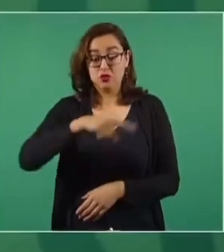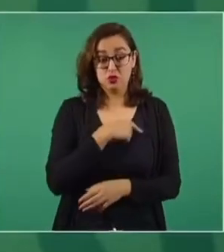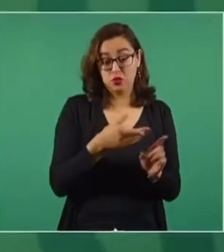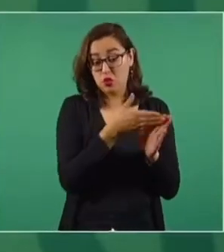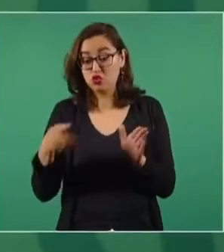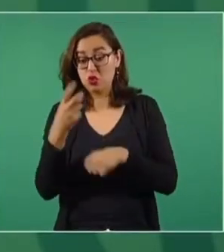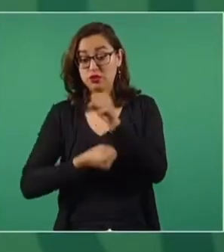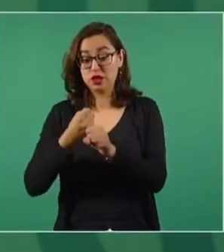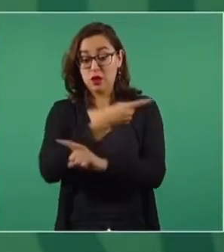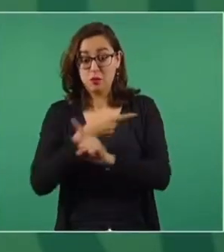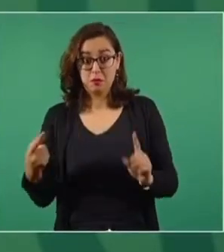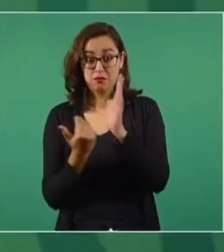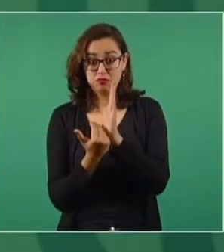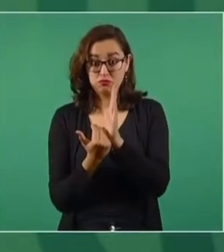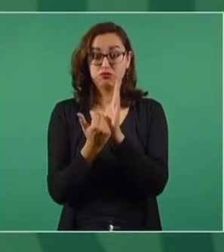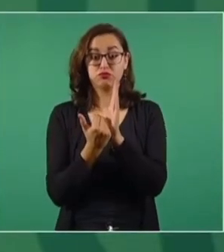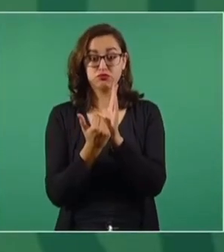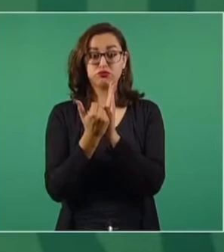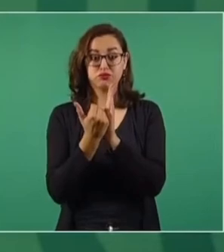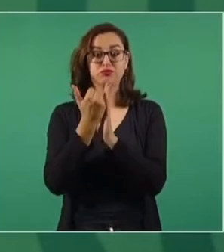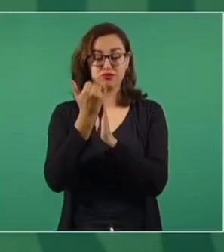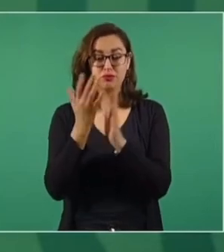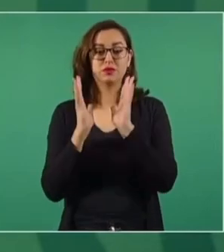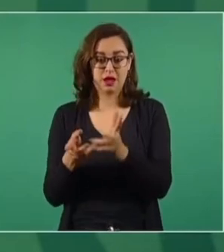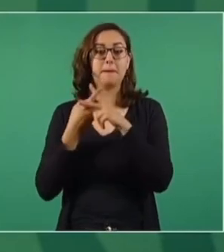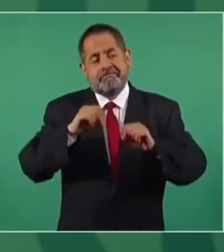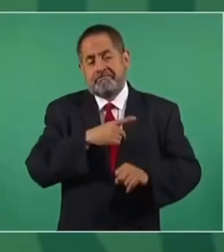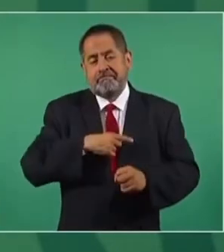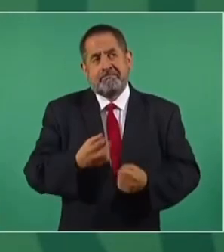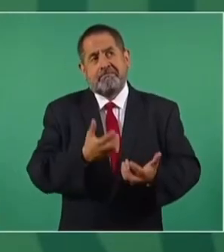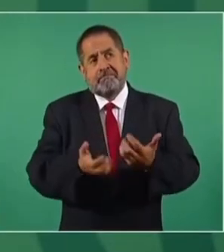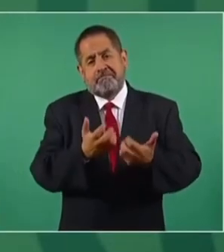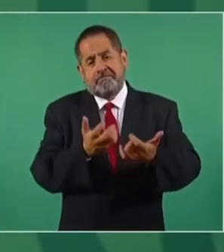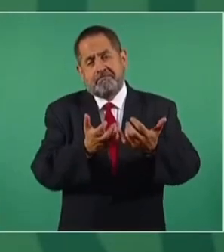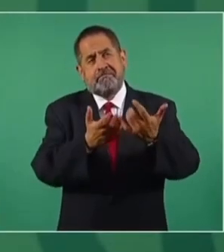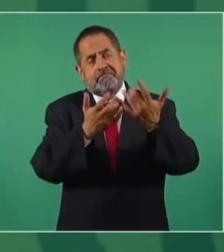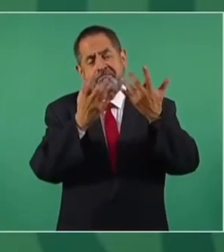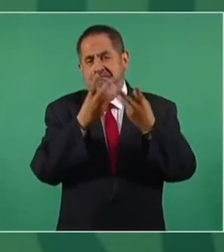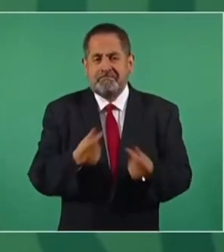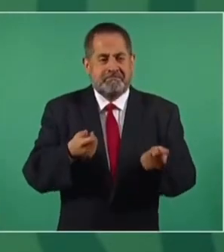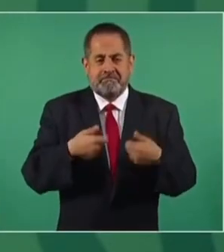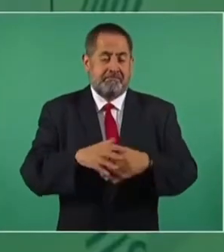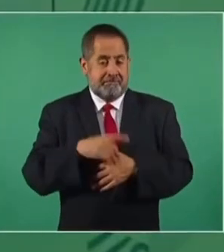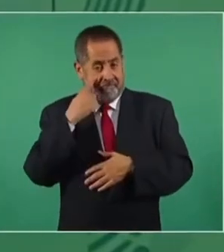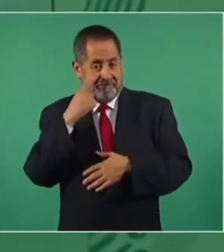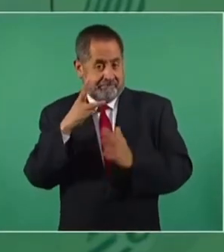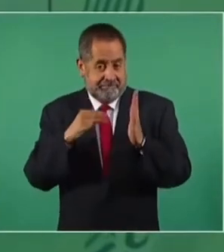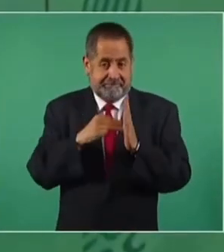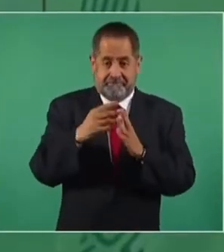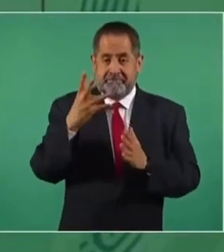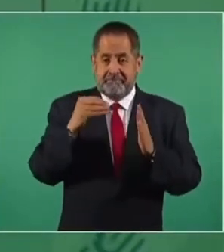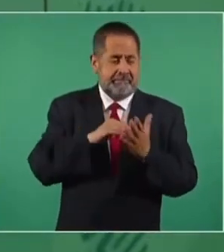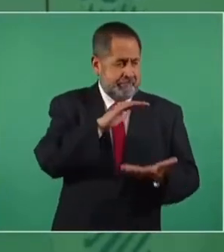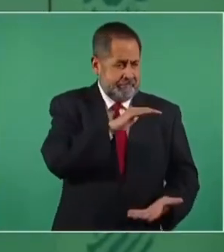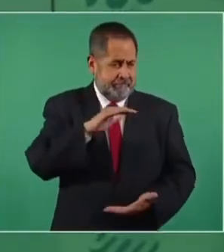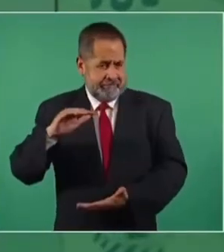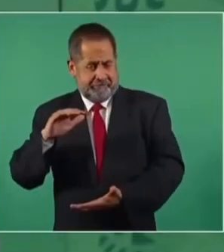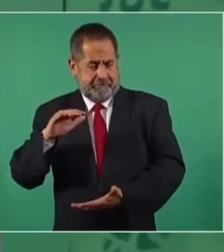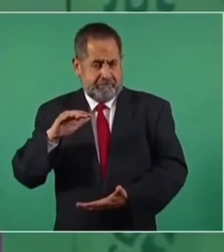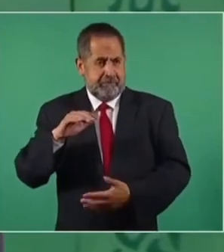de nuevo extrayendo más cruz. Entonces, después de tener 3 millones 400 mil barriles